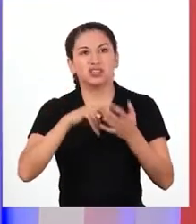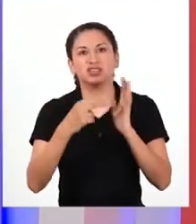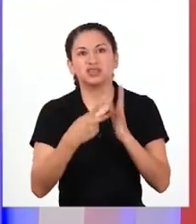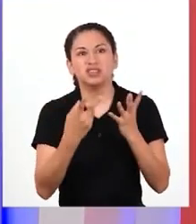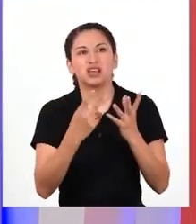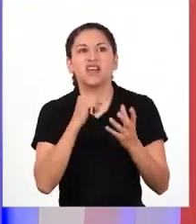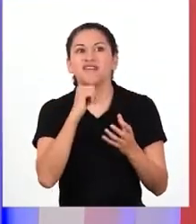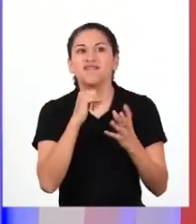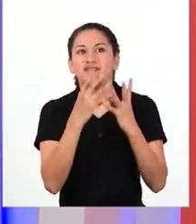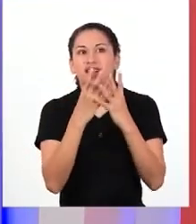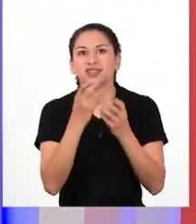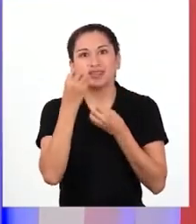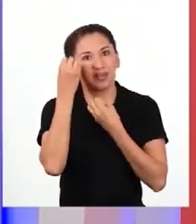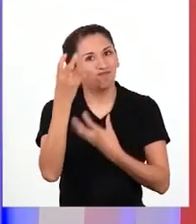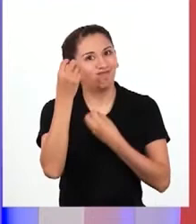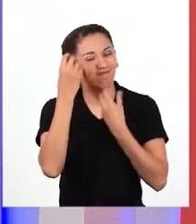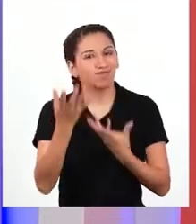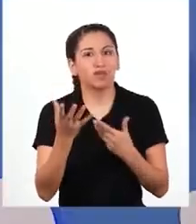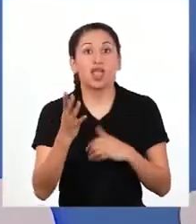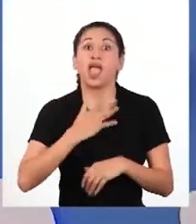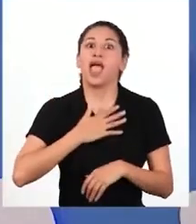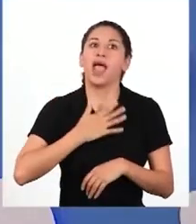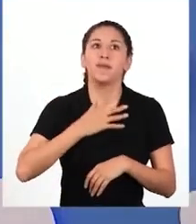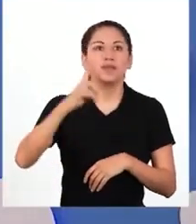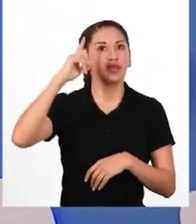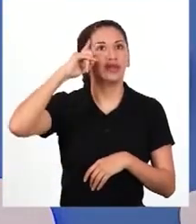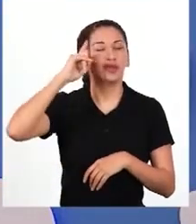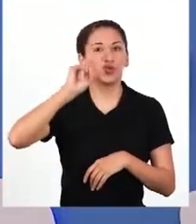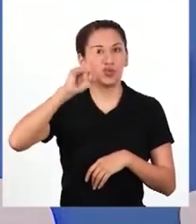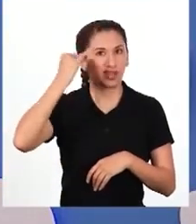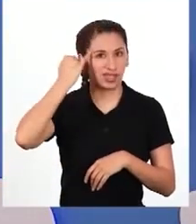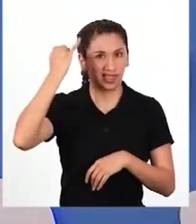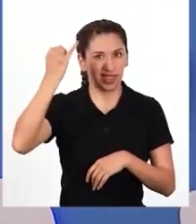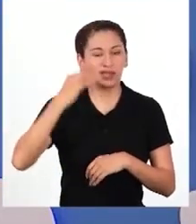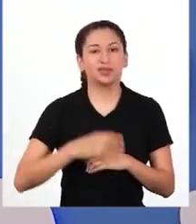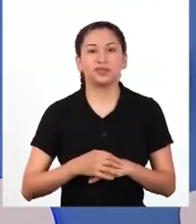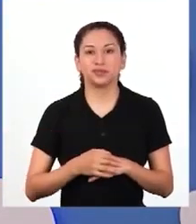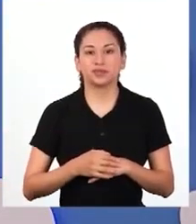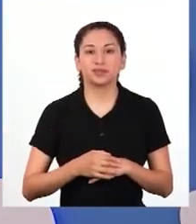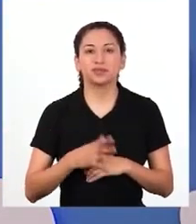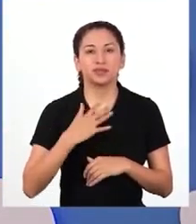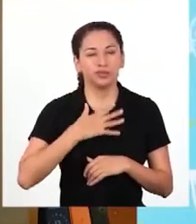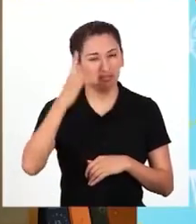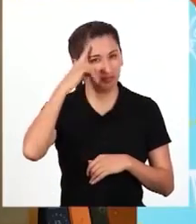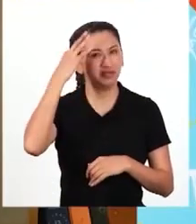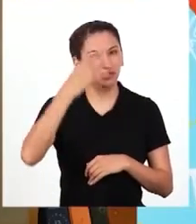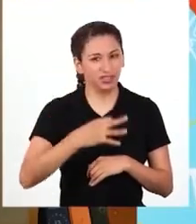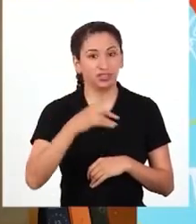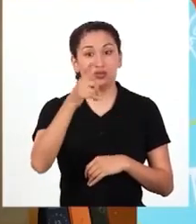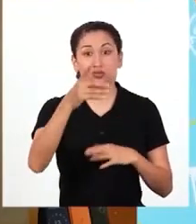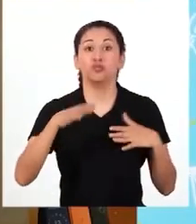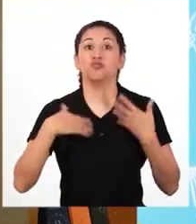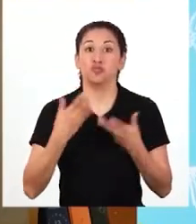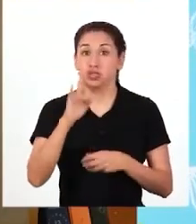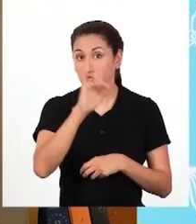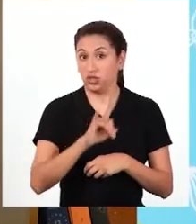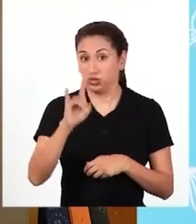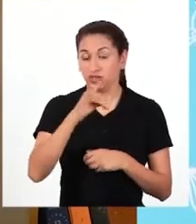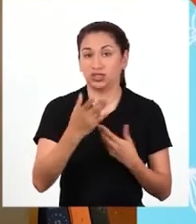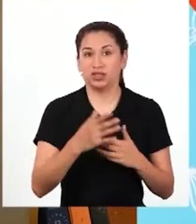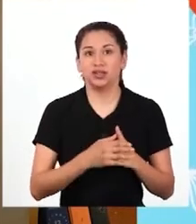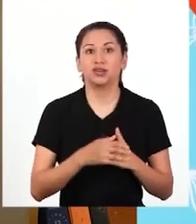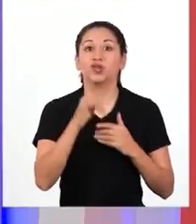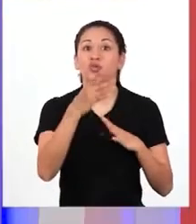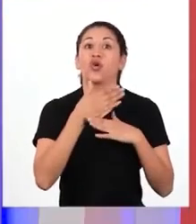se me ocurrió una idea, que estoy seguro les va a servir a ustedes, chicas y chicos. Comparte con nosotros tu